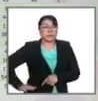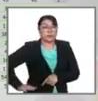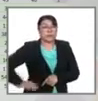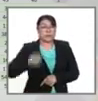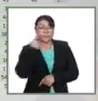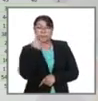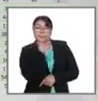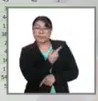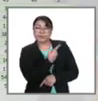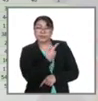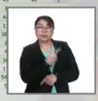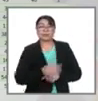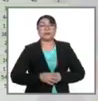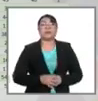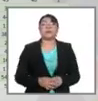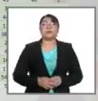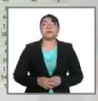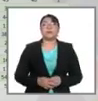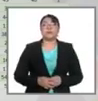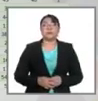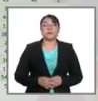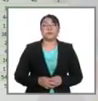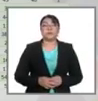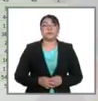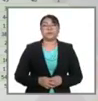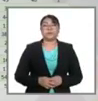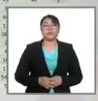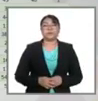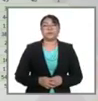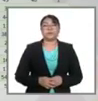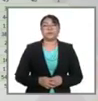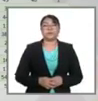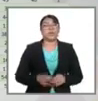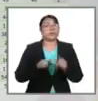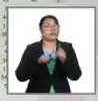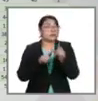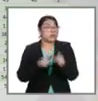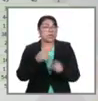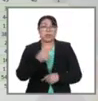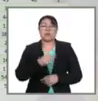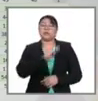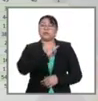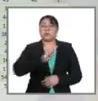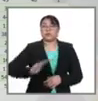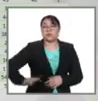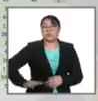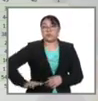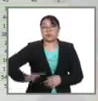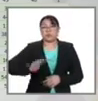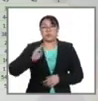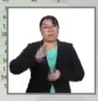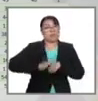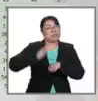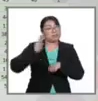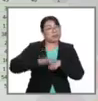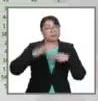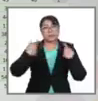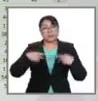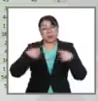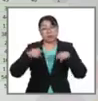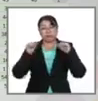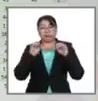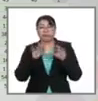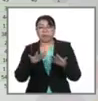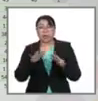pueden ustedes ver observar que sigue siendo las los municipios con mayor índice poblacional que corresponde a las ciudades